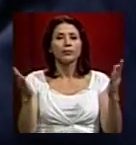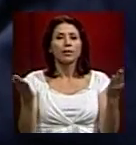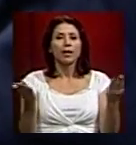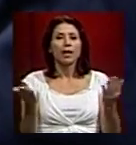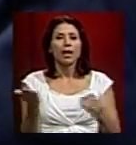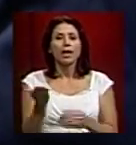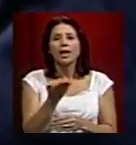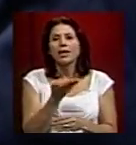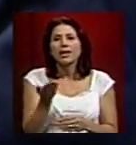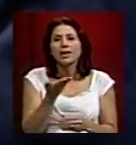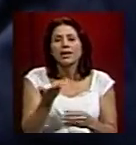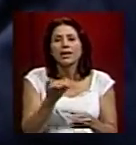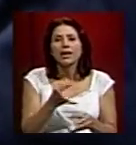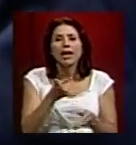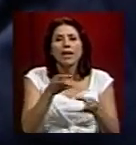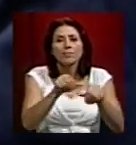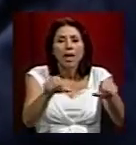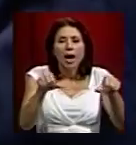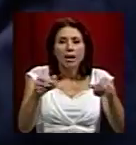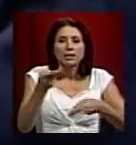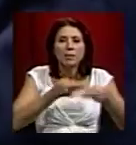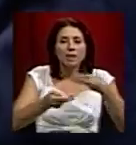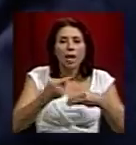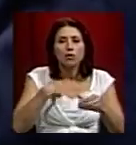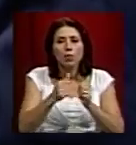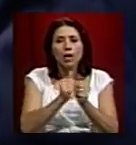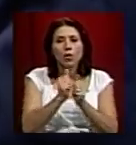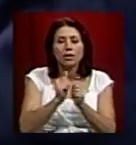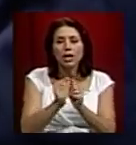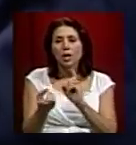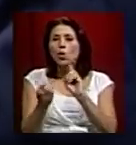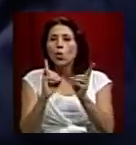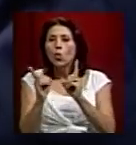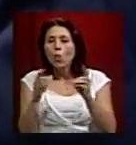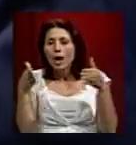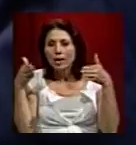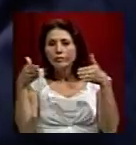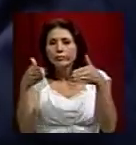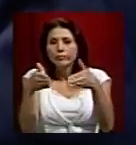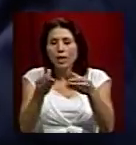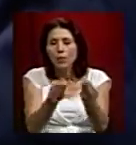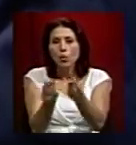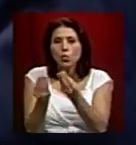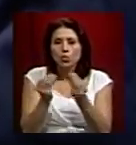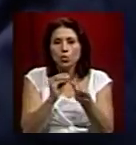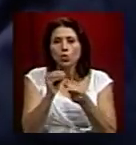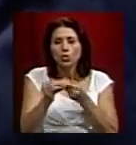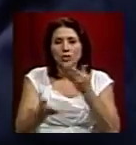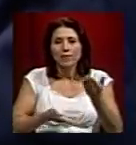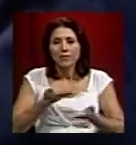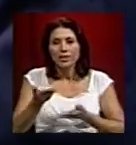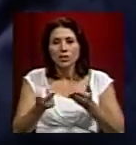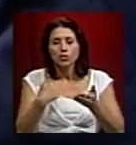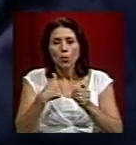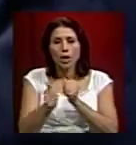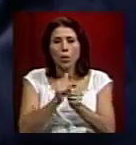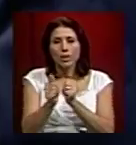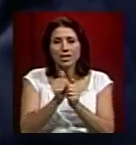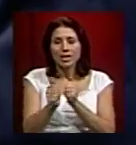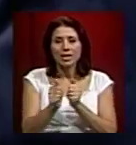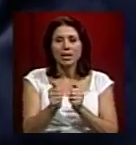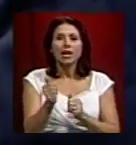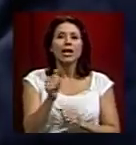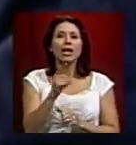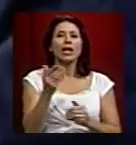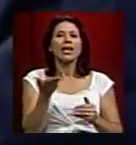en qué segmentos de mercado voy a competir, con qué línea de productos o servicios voy a competir, qué nivel de